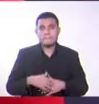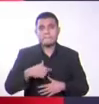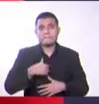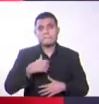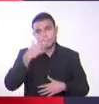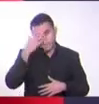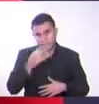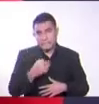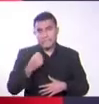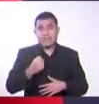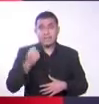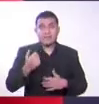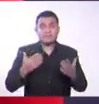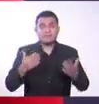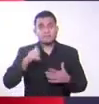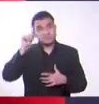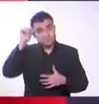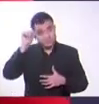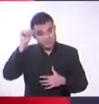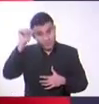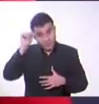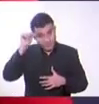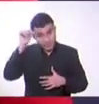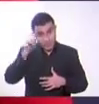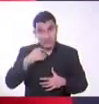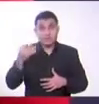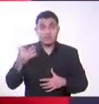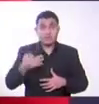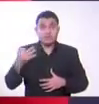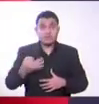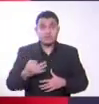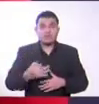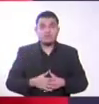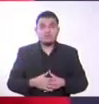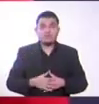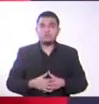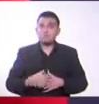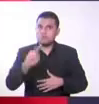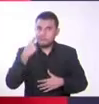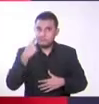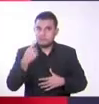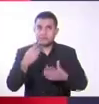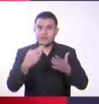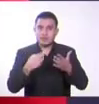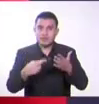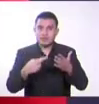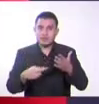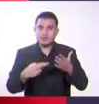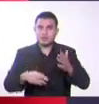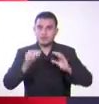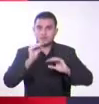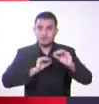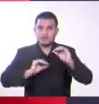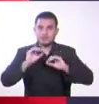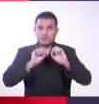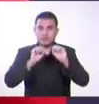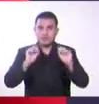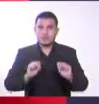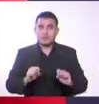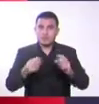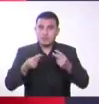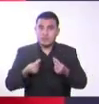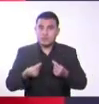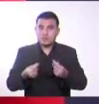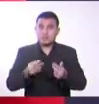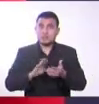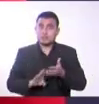importante hacer un análisis de la necesidad de revisar y reformular un sistema tributario que nos lleve